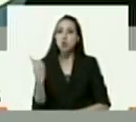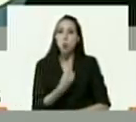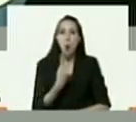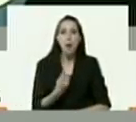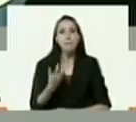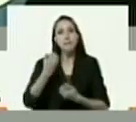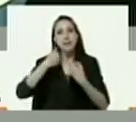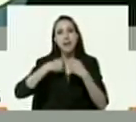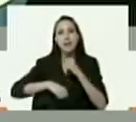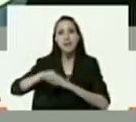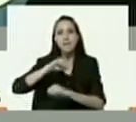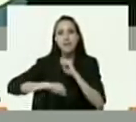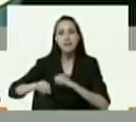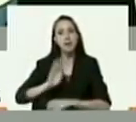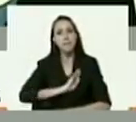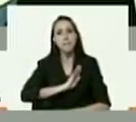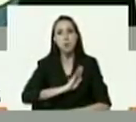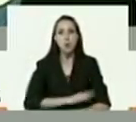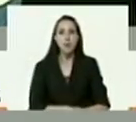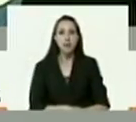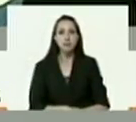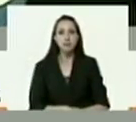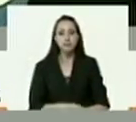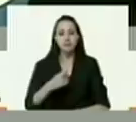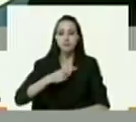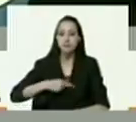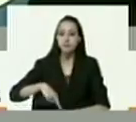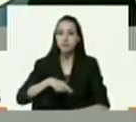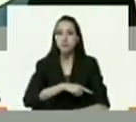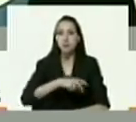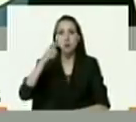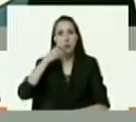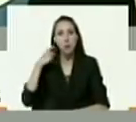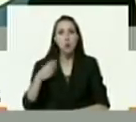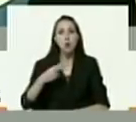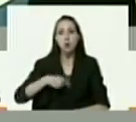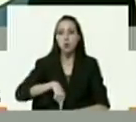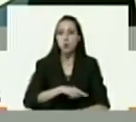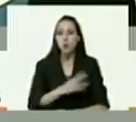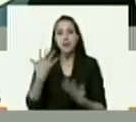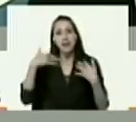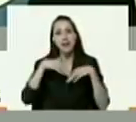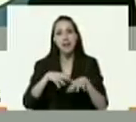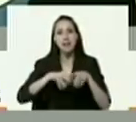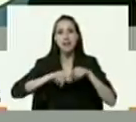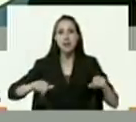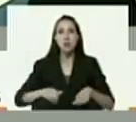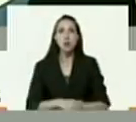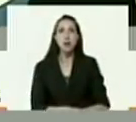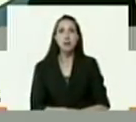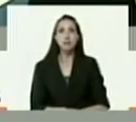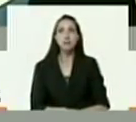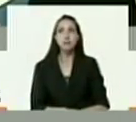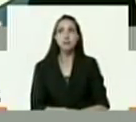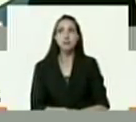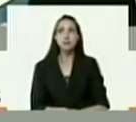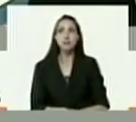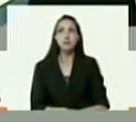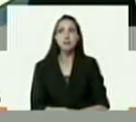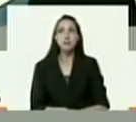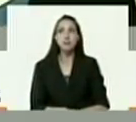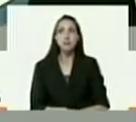propia, en defensa de nuestro pueblo y de nuestra integridad territorial. Sobre lo que nos